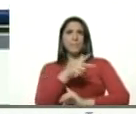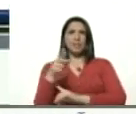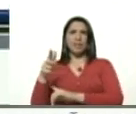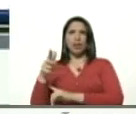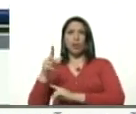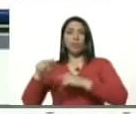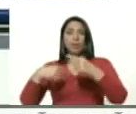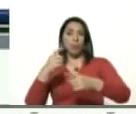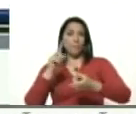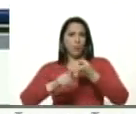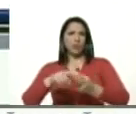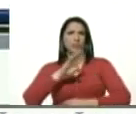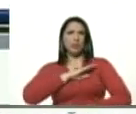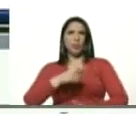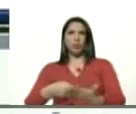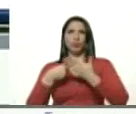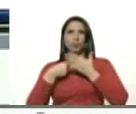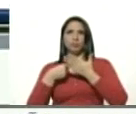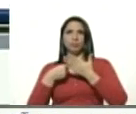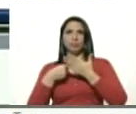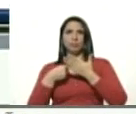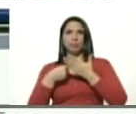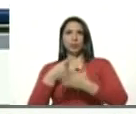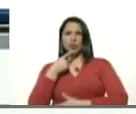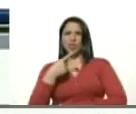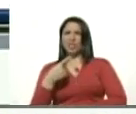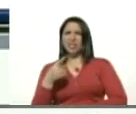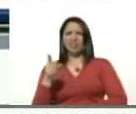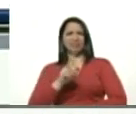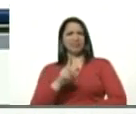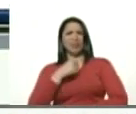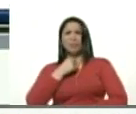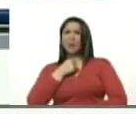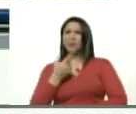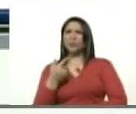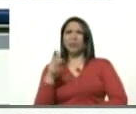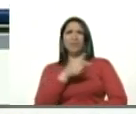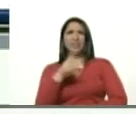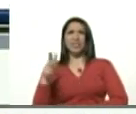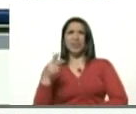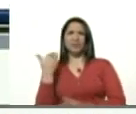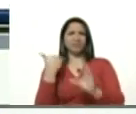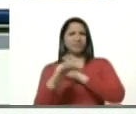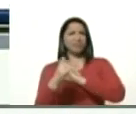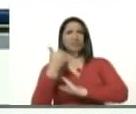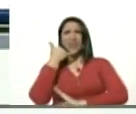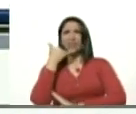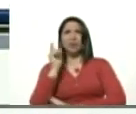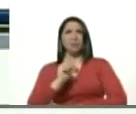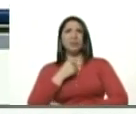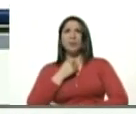mostró. Yo le dije, no me gusta ese video, esos videitos que te mandan por teléfono.